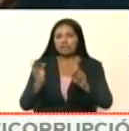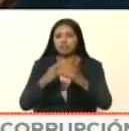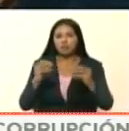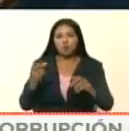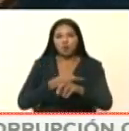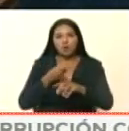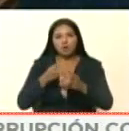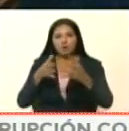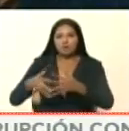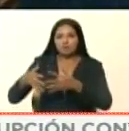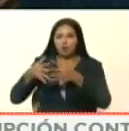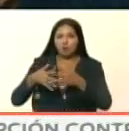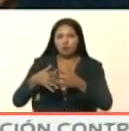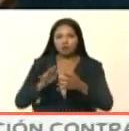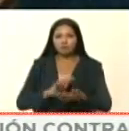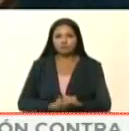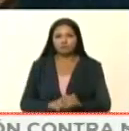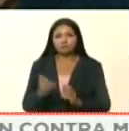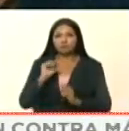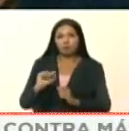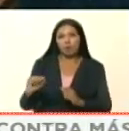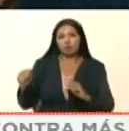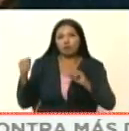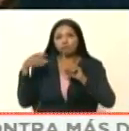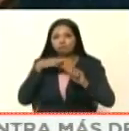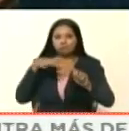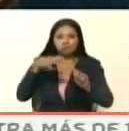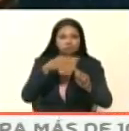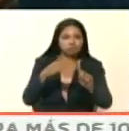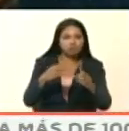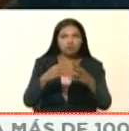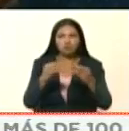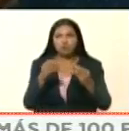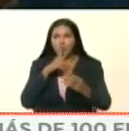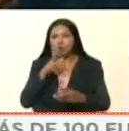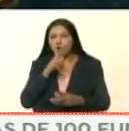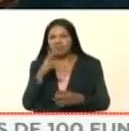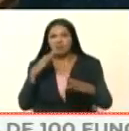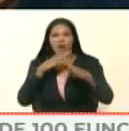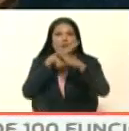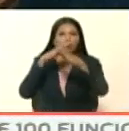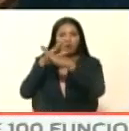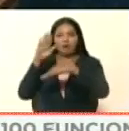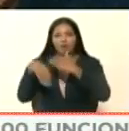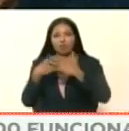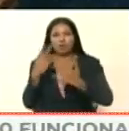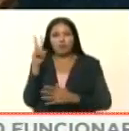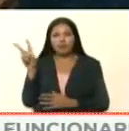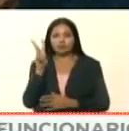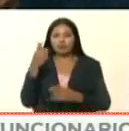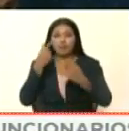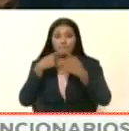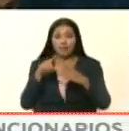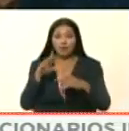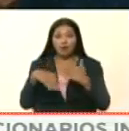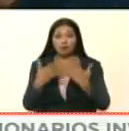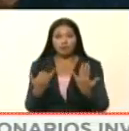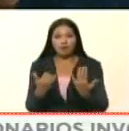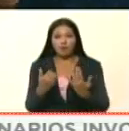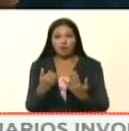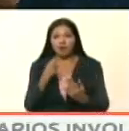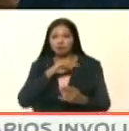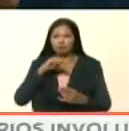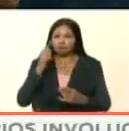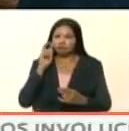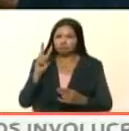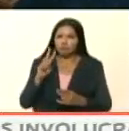gobierno estadounidense, contra el asedio semejante al bloqueo que hay contra Venezuela, pero a escala en